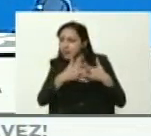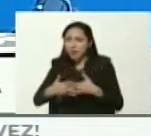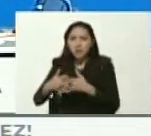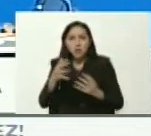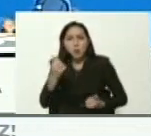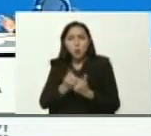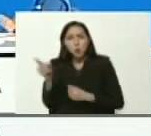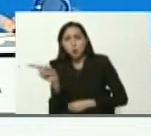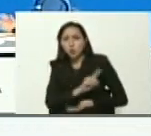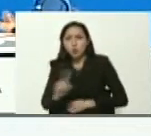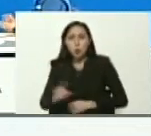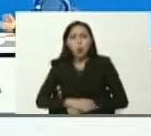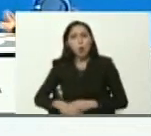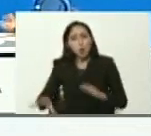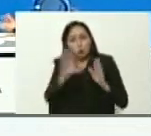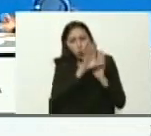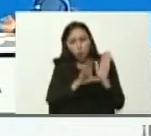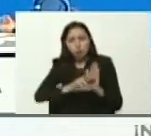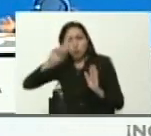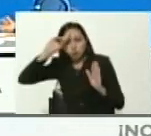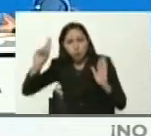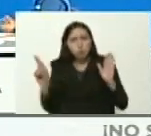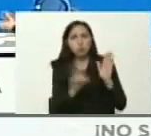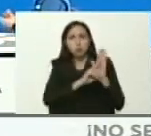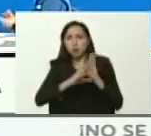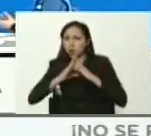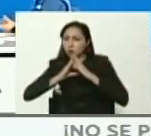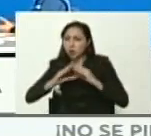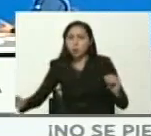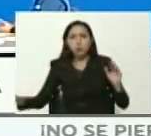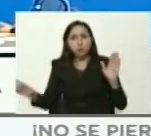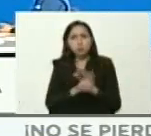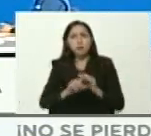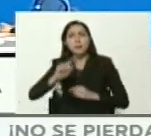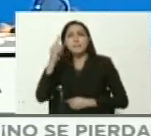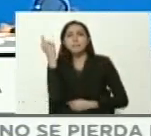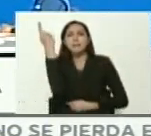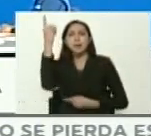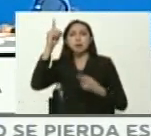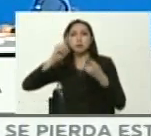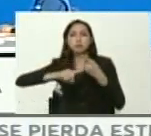la constitución y los poderes legítimos del país. Primer punto.